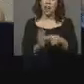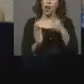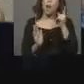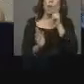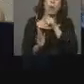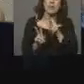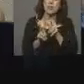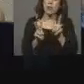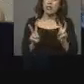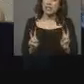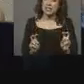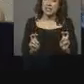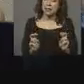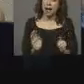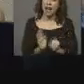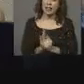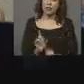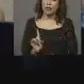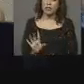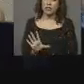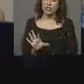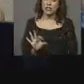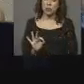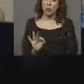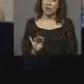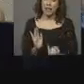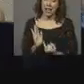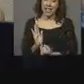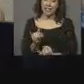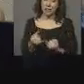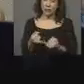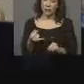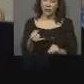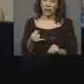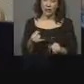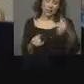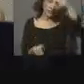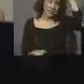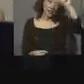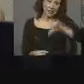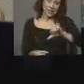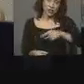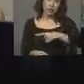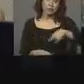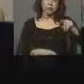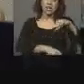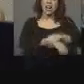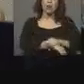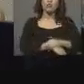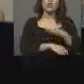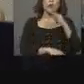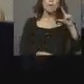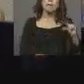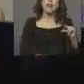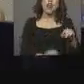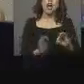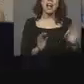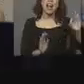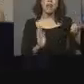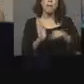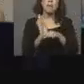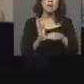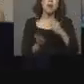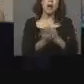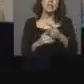último punto, en el artículo 150, inciso final, se sanciona con reclusión menor en su grado mínimo a